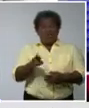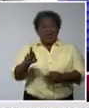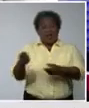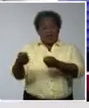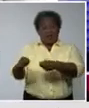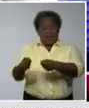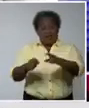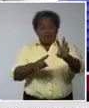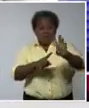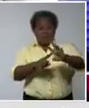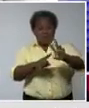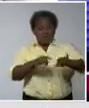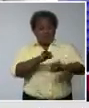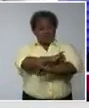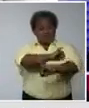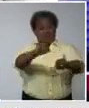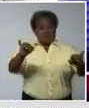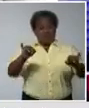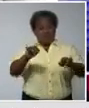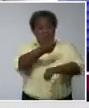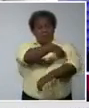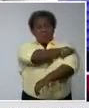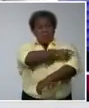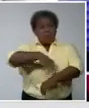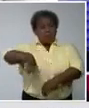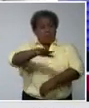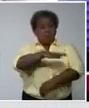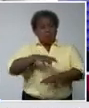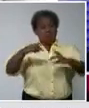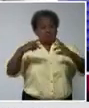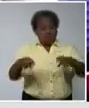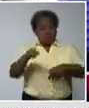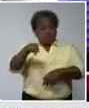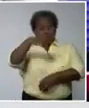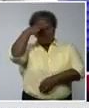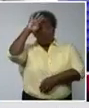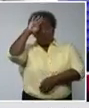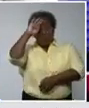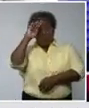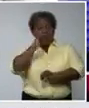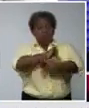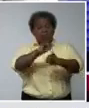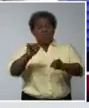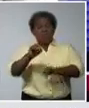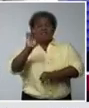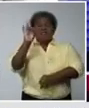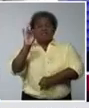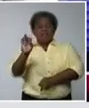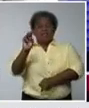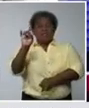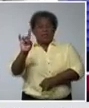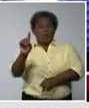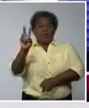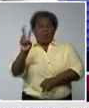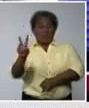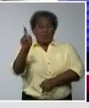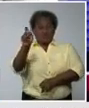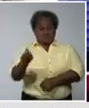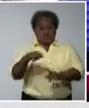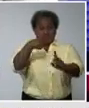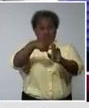la televisión cubana. Reitero, Cuba hoy reporta 792 casos positivos a